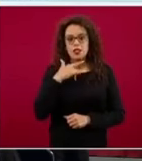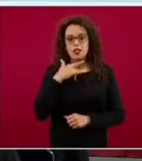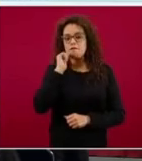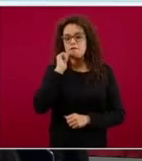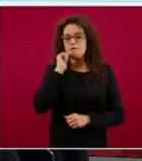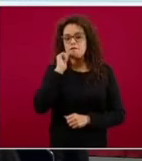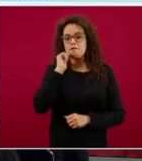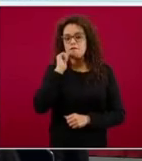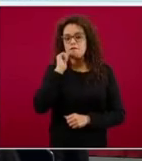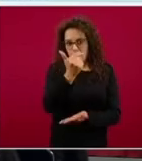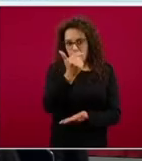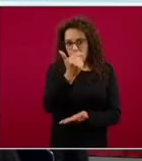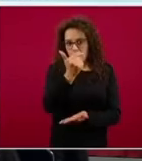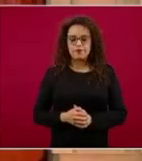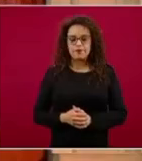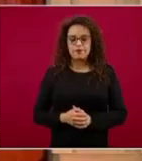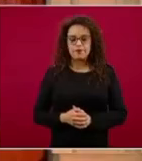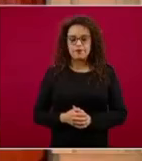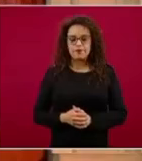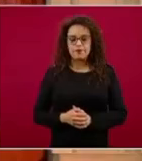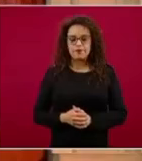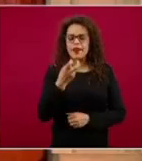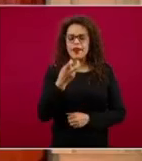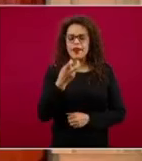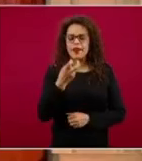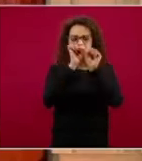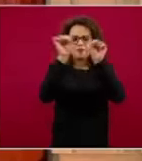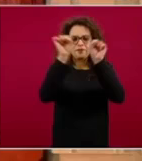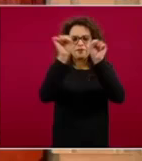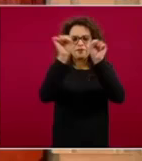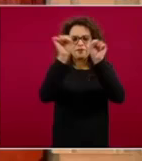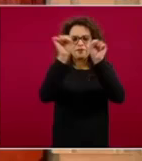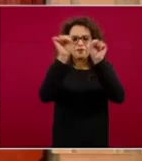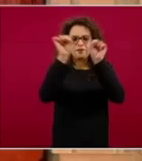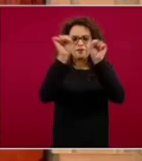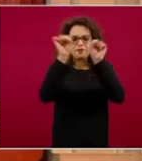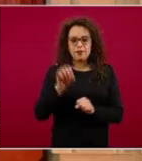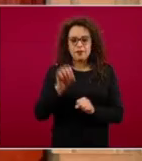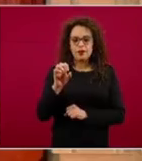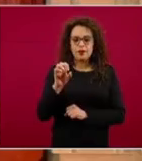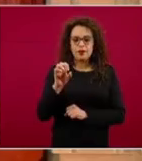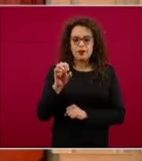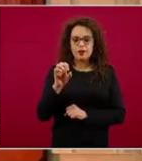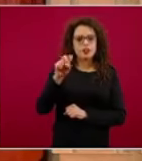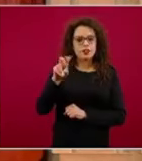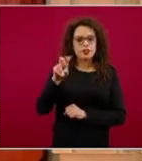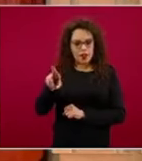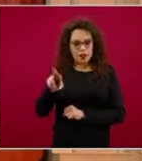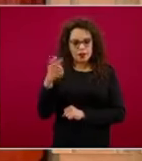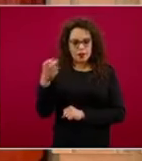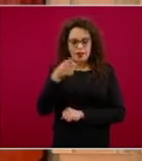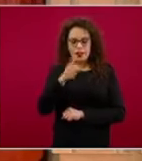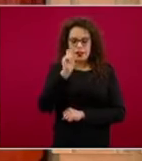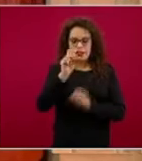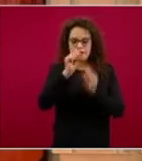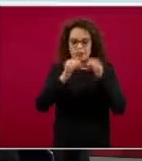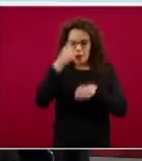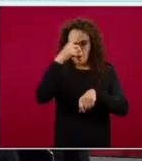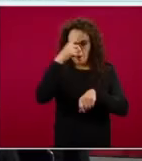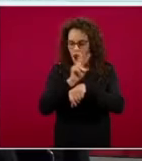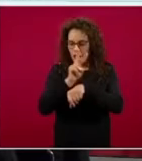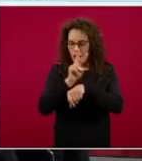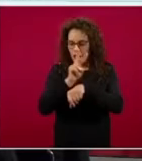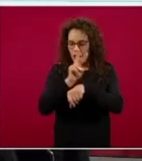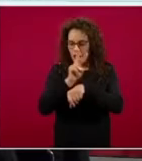medido también con el sistema del CISVER, del sistema de vigilancia, tenemos el dato de que por cada